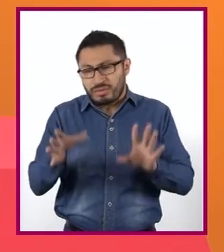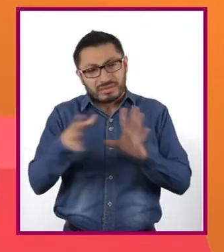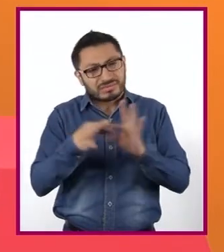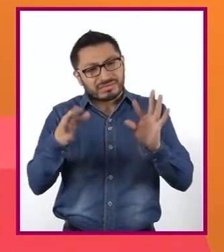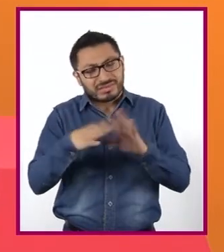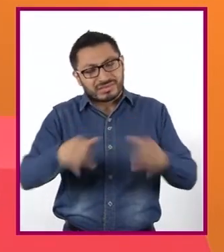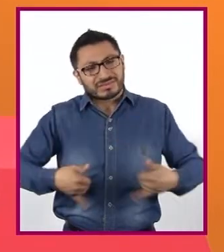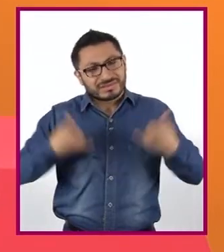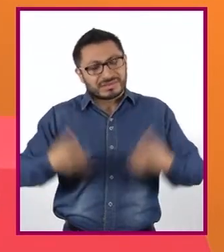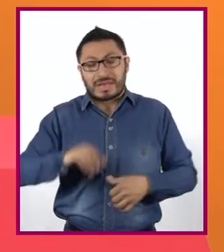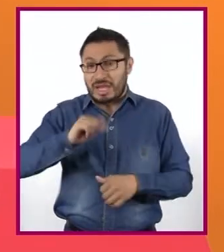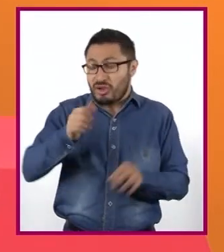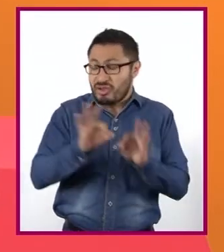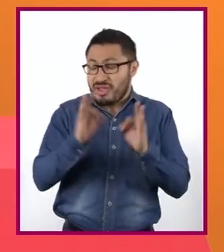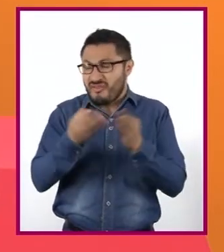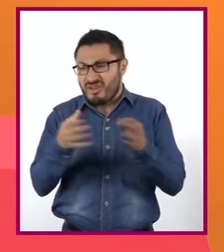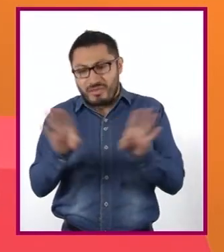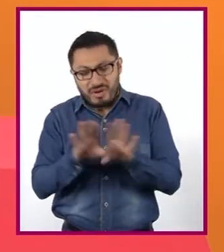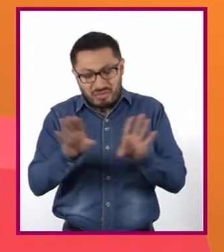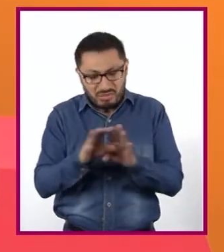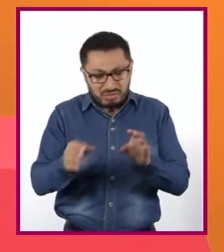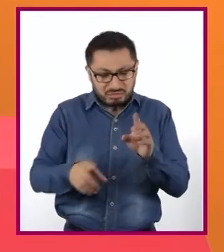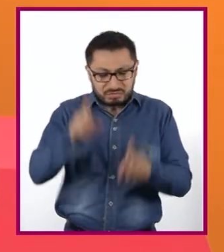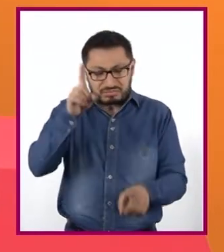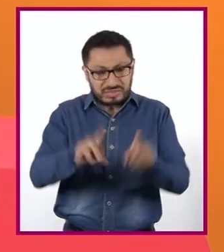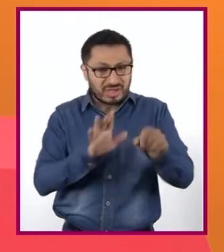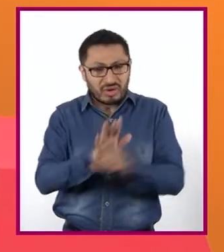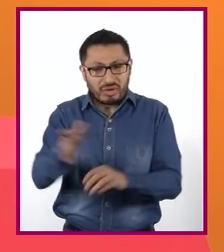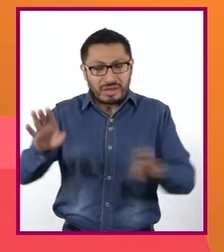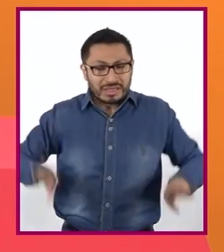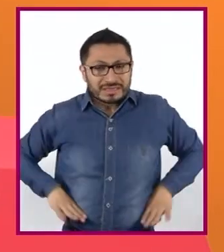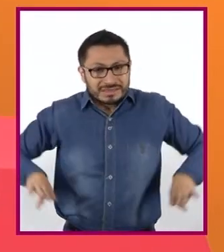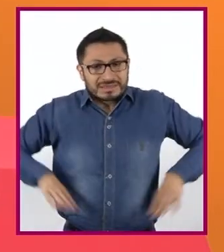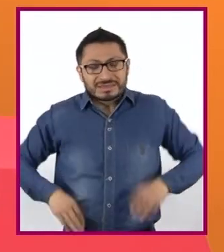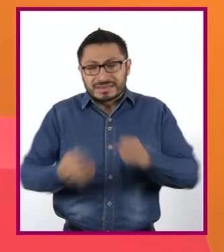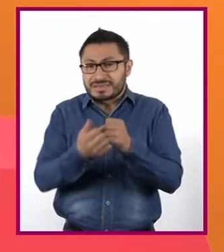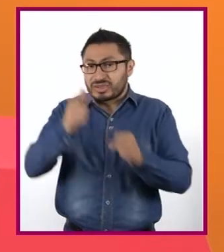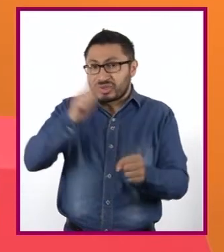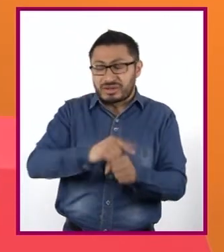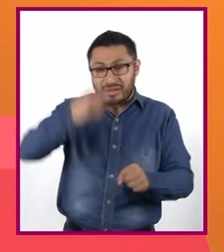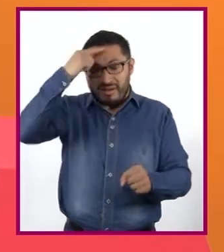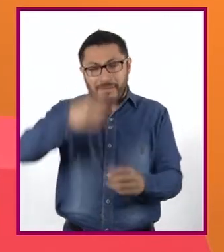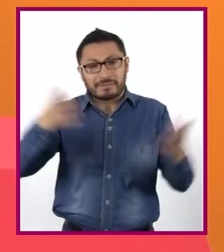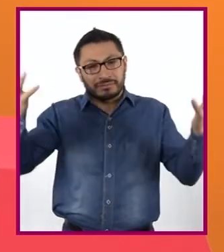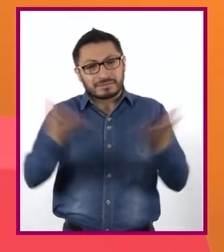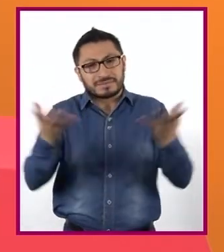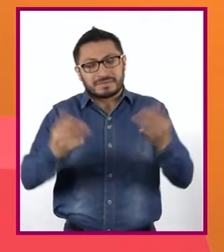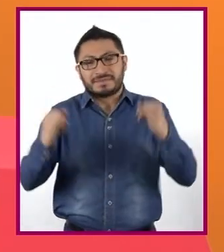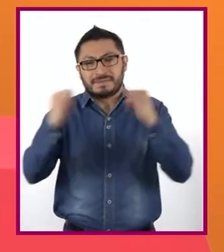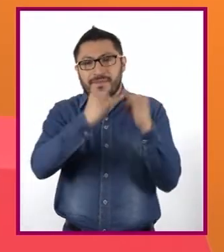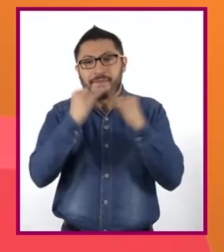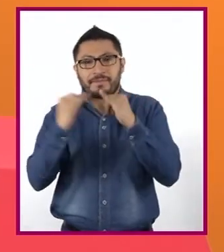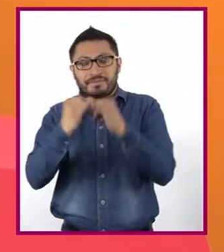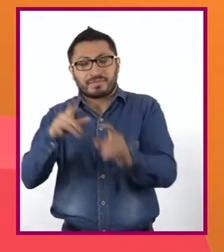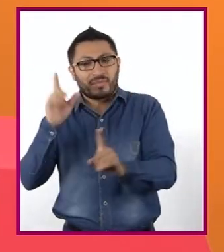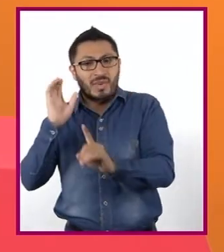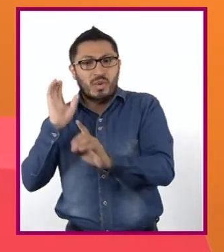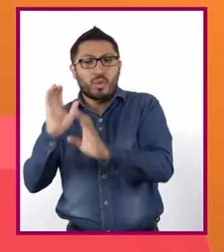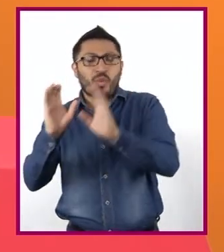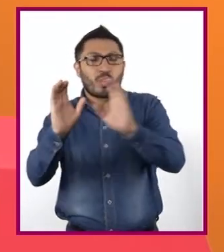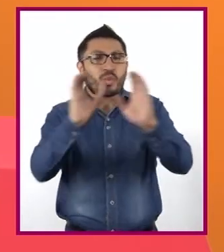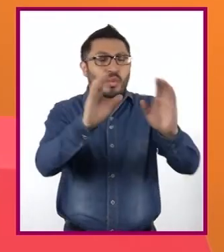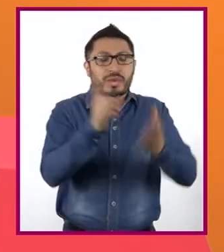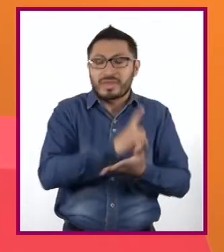las posibilidades de la sociedad para generar instituciones que velen por el ejercicio de los derechos de un sector de